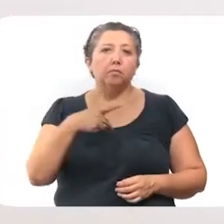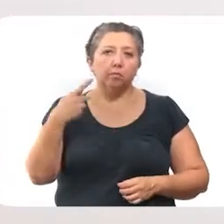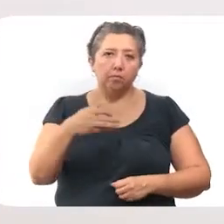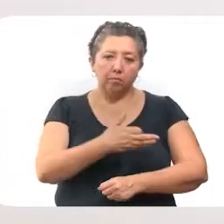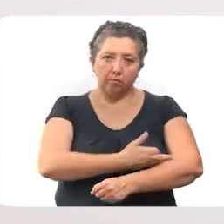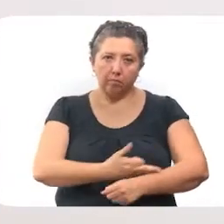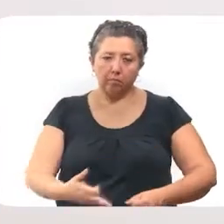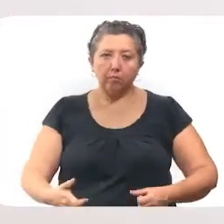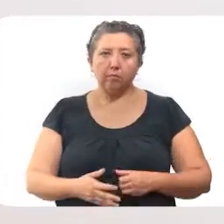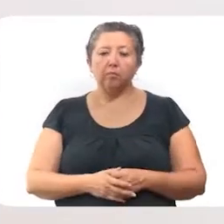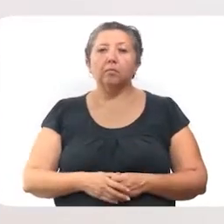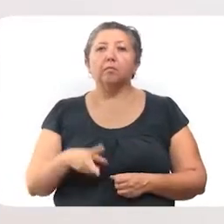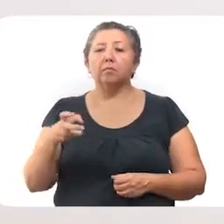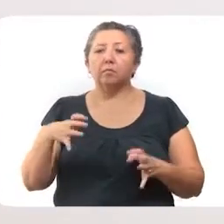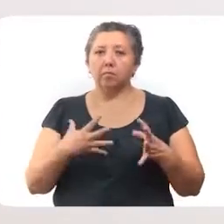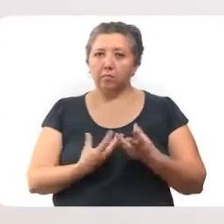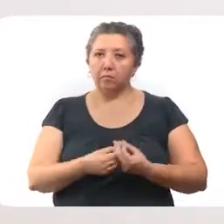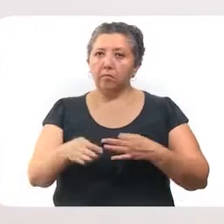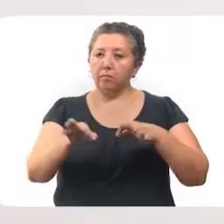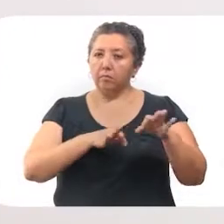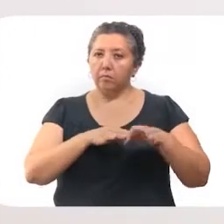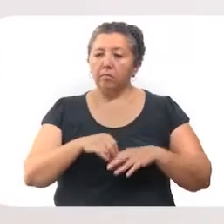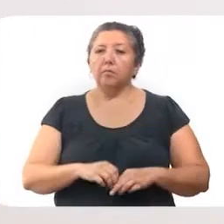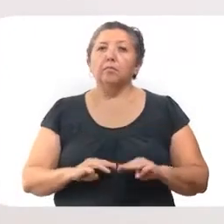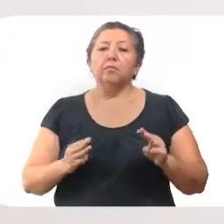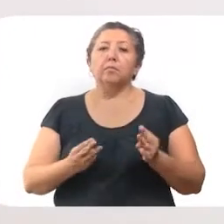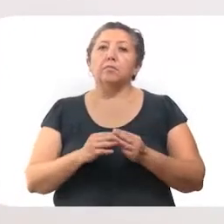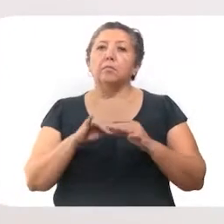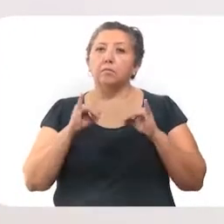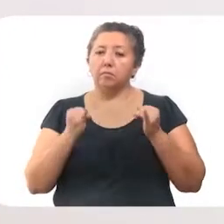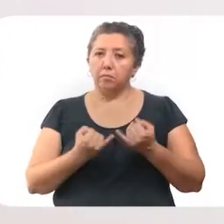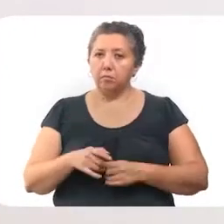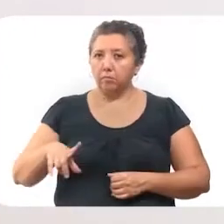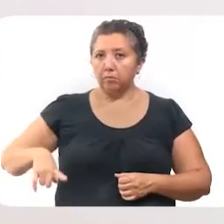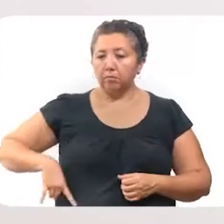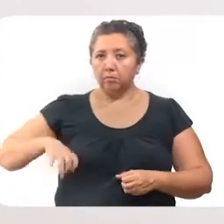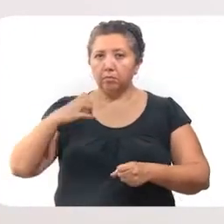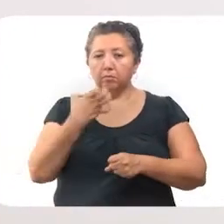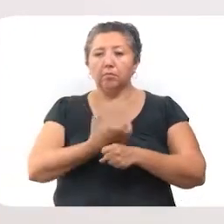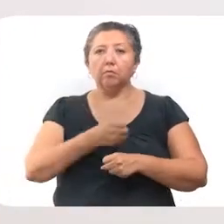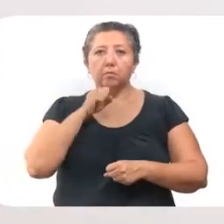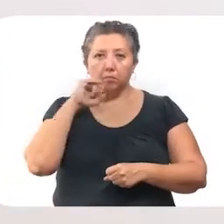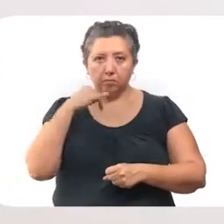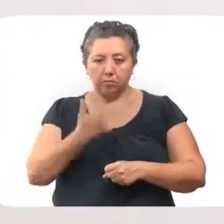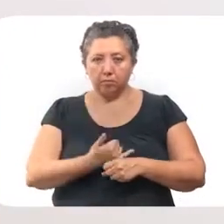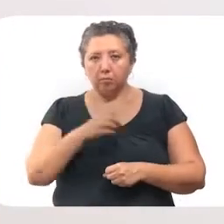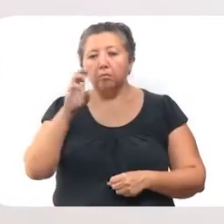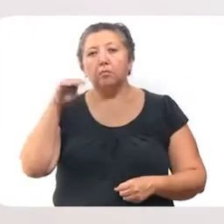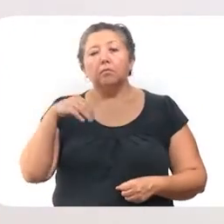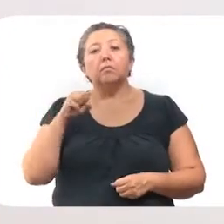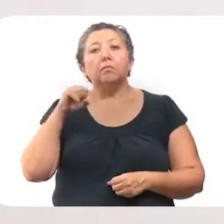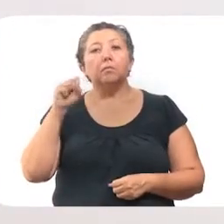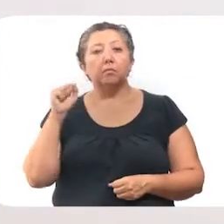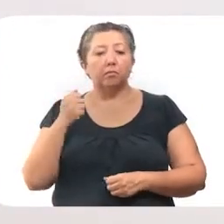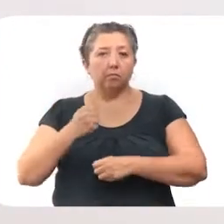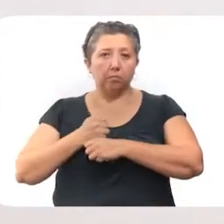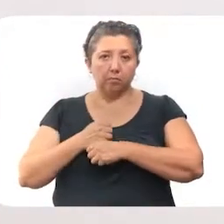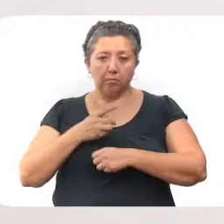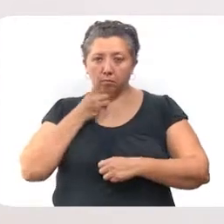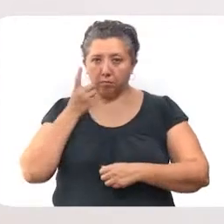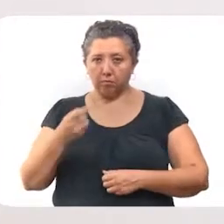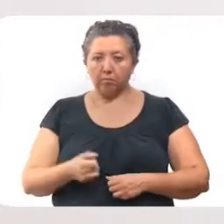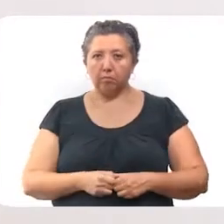la de nuestras familias. Estamos trabajando de manera conjunta el Gobierno del Estado, la Secretaría del Bienestar y las Fuerzas